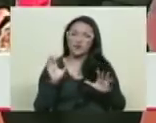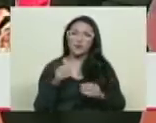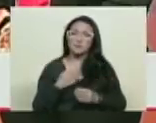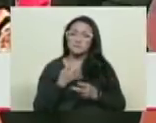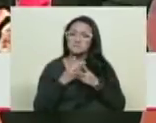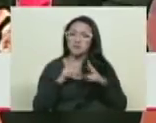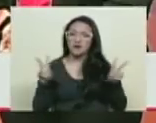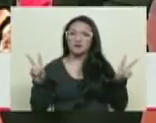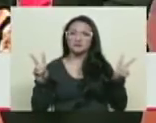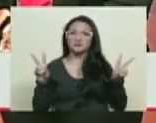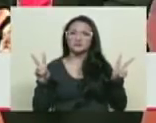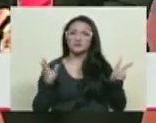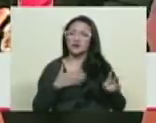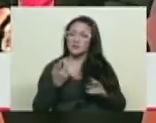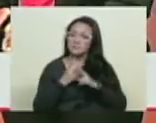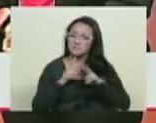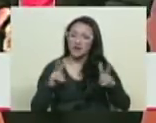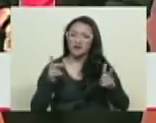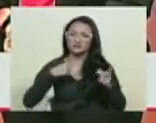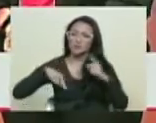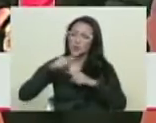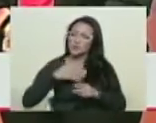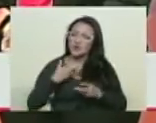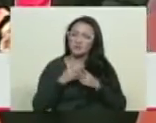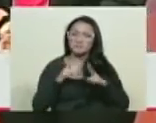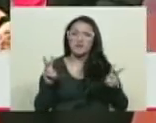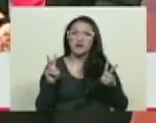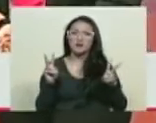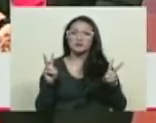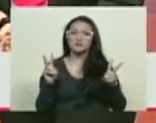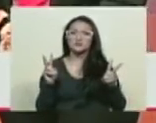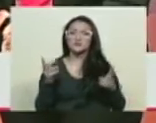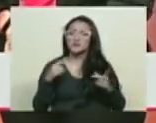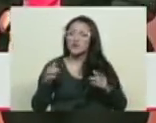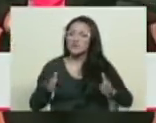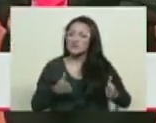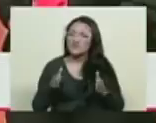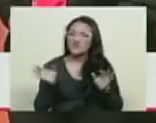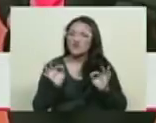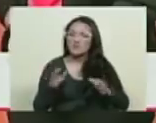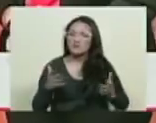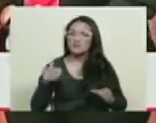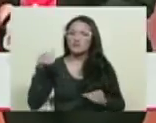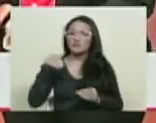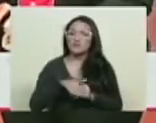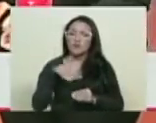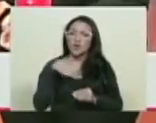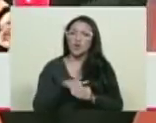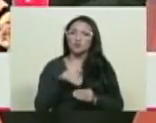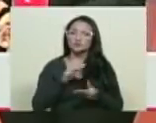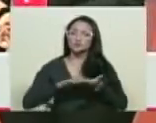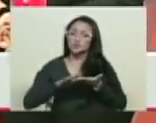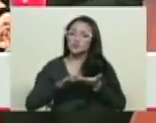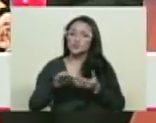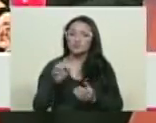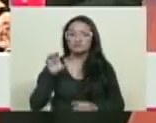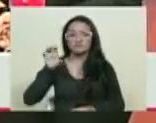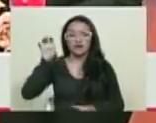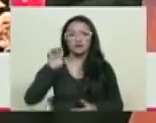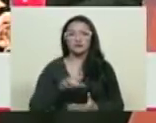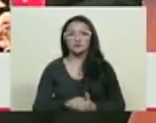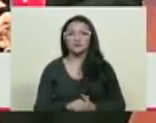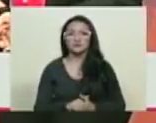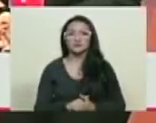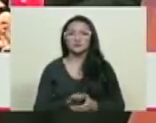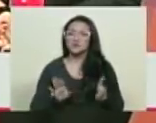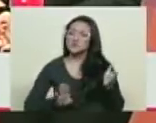mensaje muy claro queremos por la vía del voto buscar las soluciones del país queremos que venga